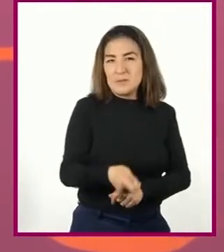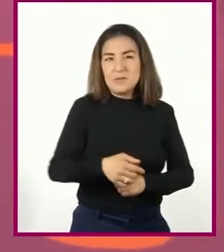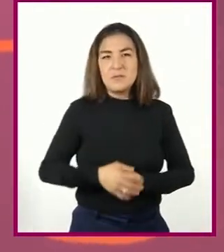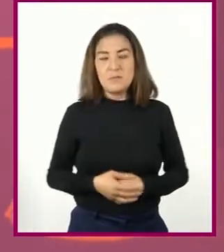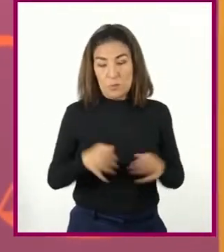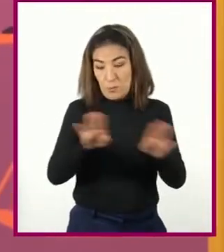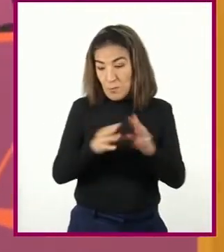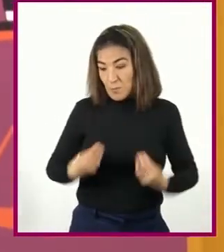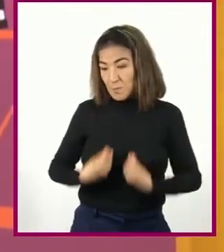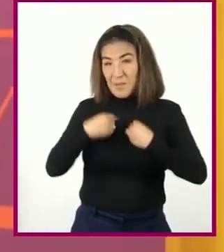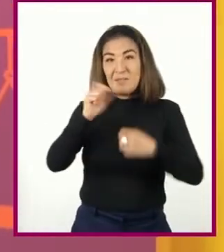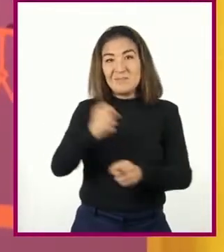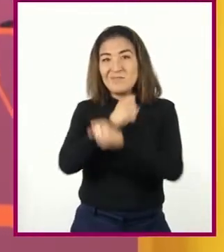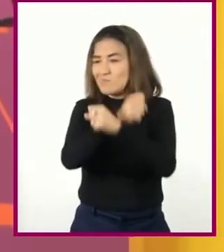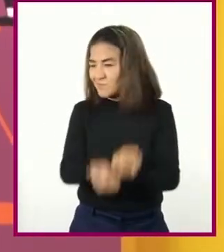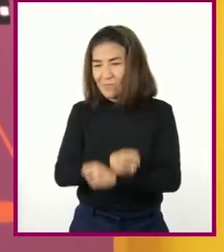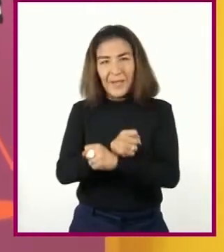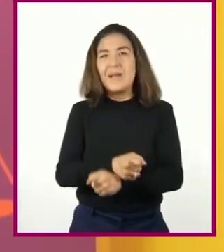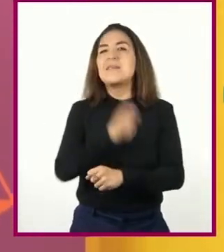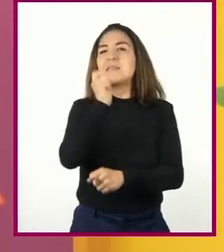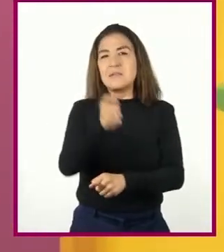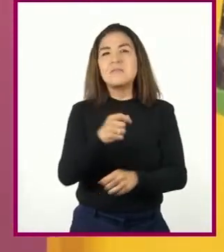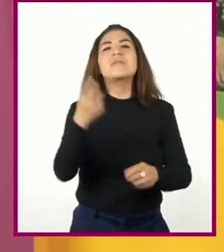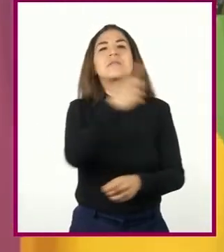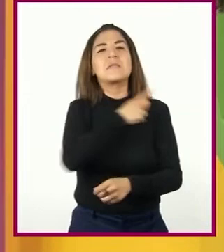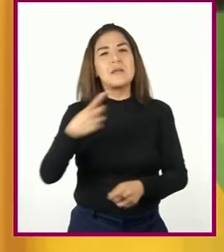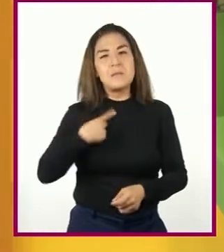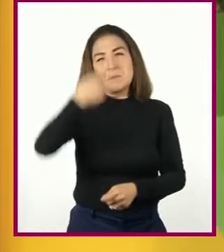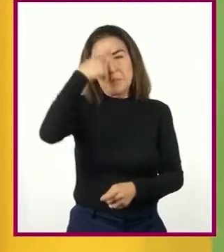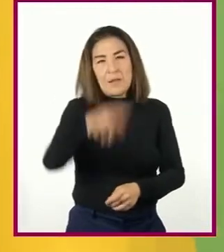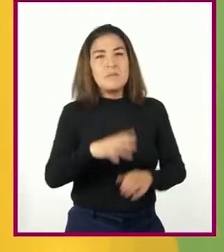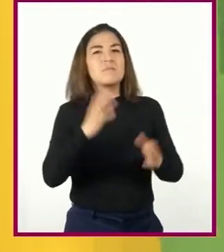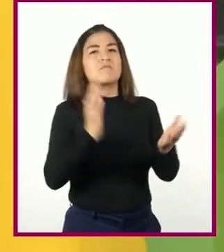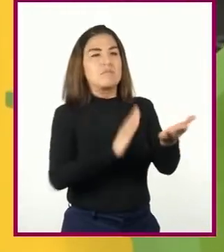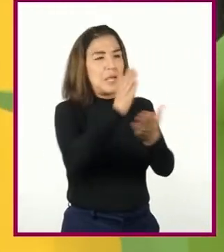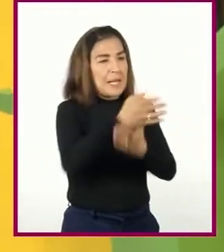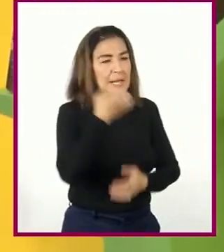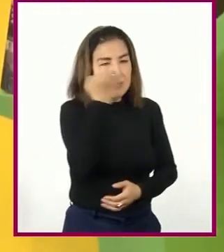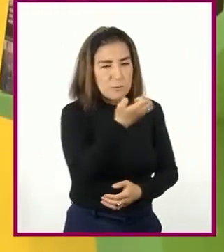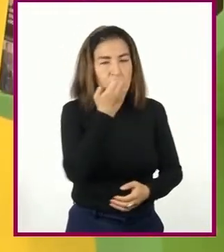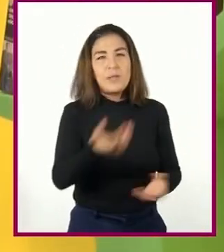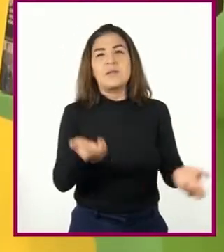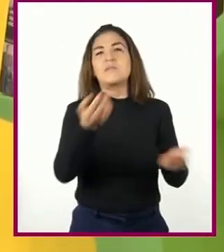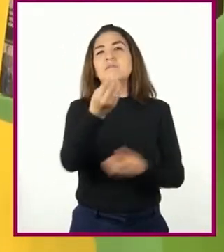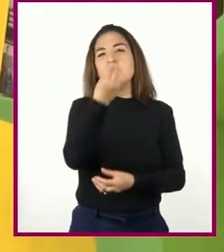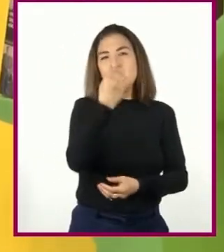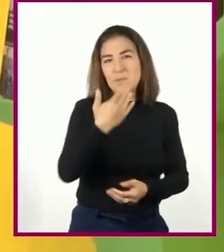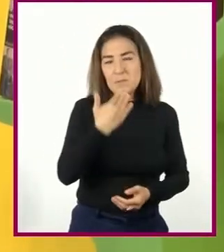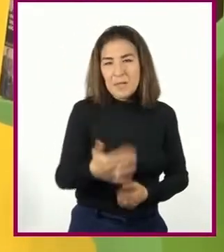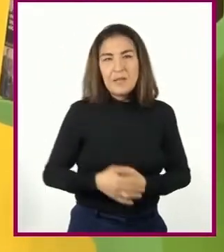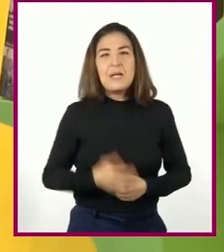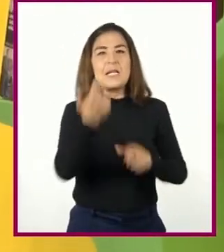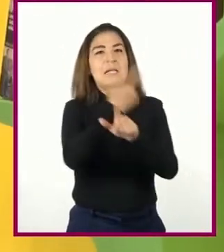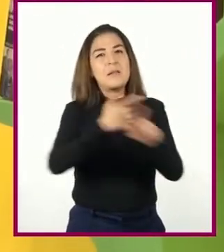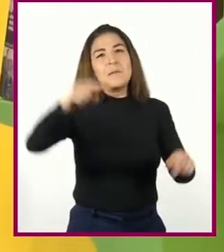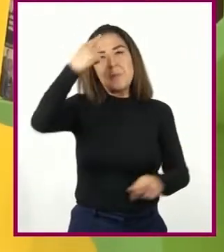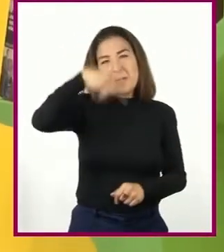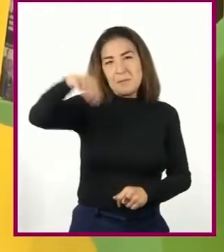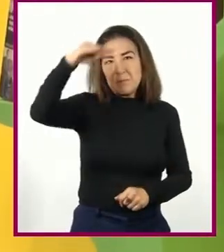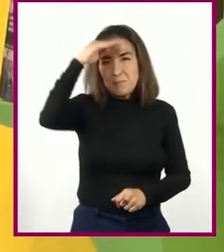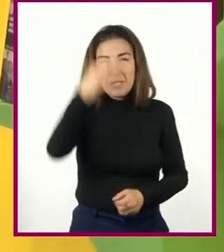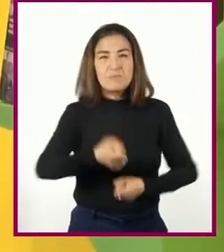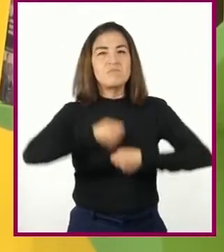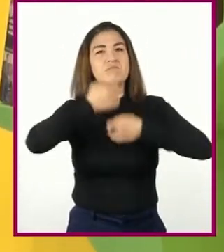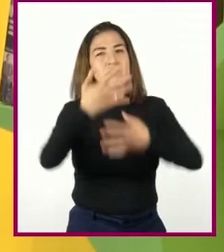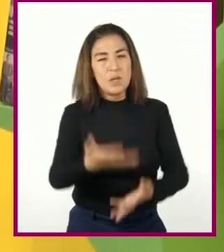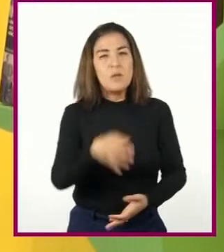no vivir esclavizados, sino en tener acceso a la educación, la alimentación, la libertad de pensamiento, de expresión